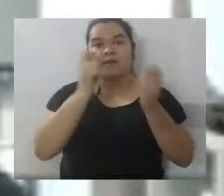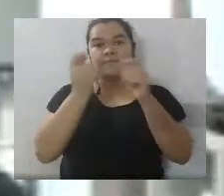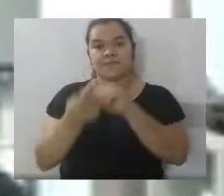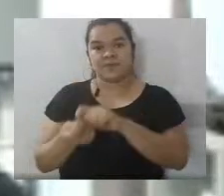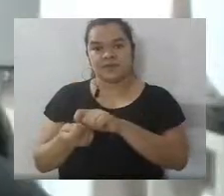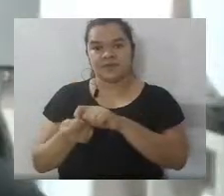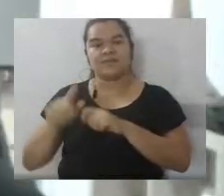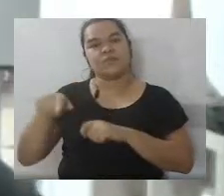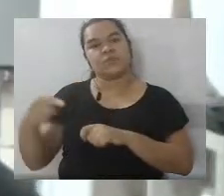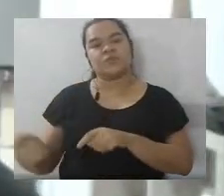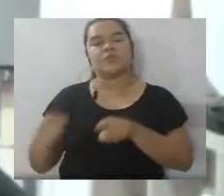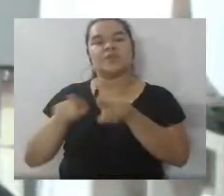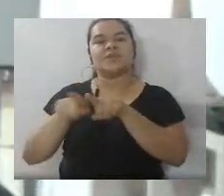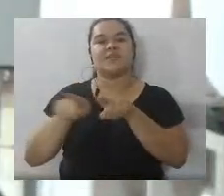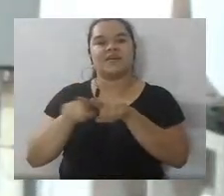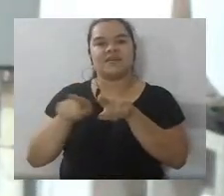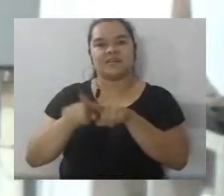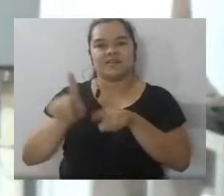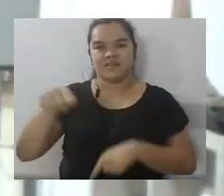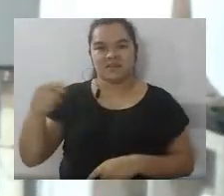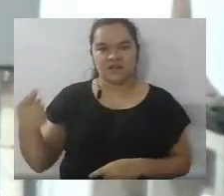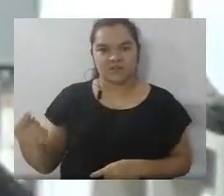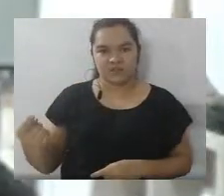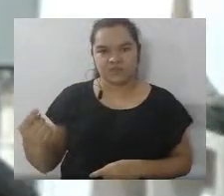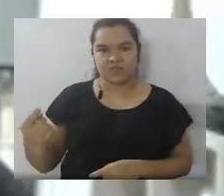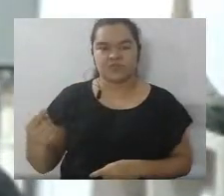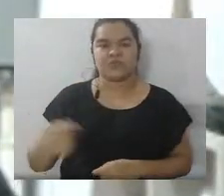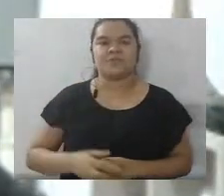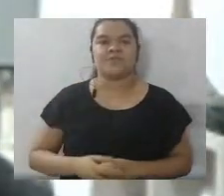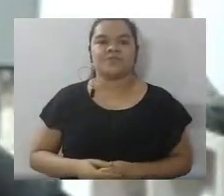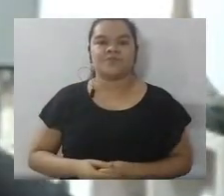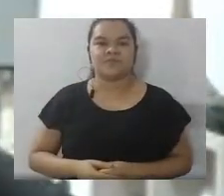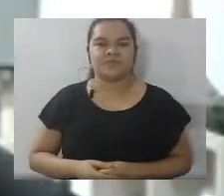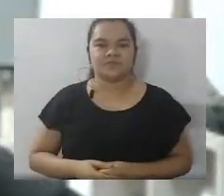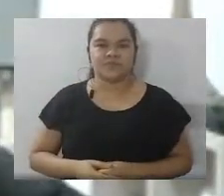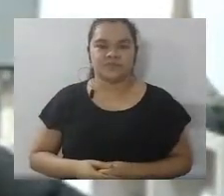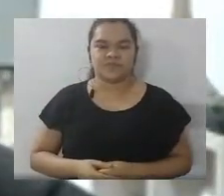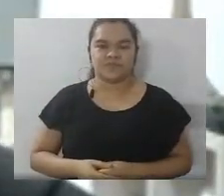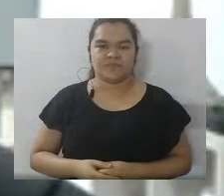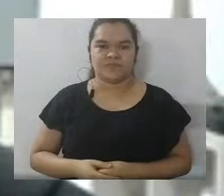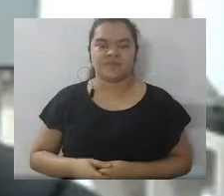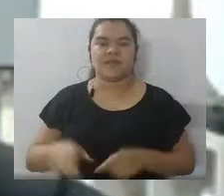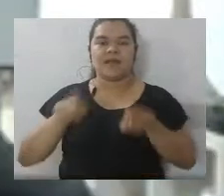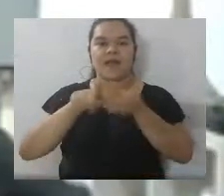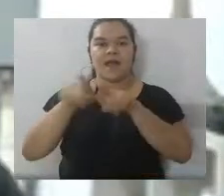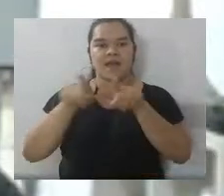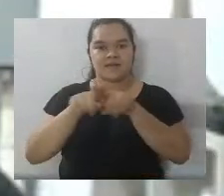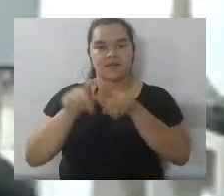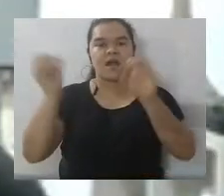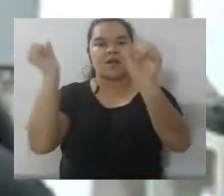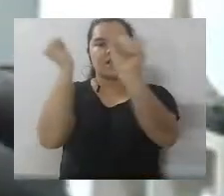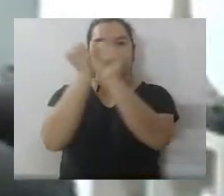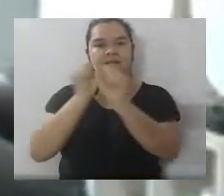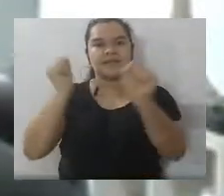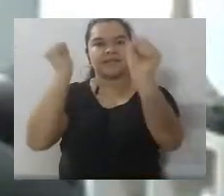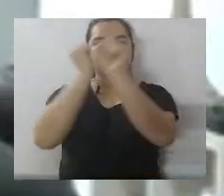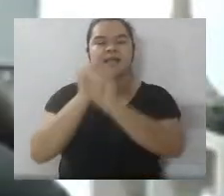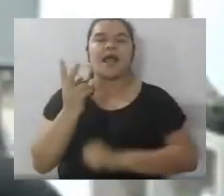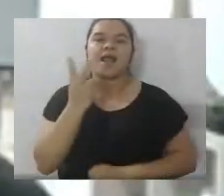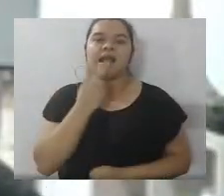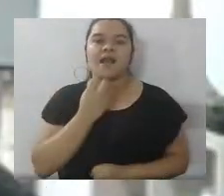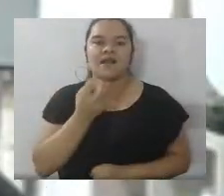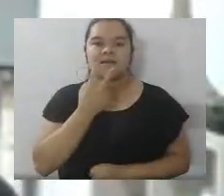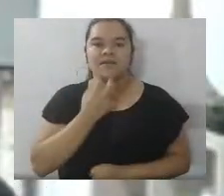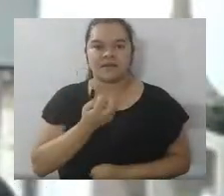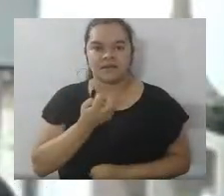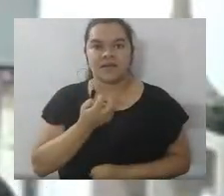entonces al tercer panel. En esta oportunidad vamos a conocer la ingeniería eléctrica. Para ello contamos